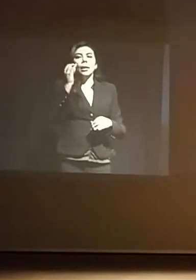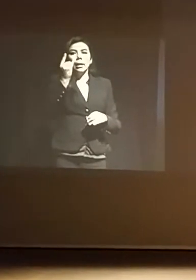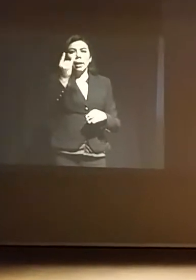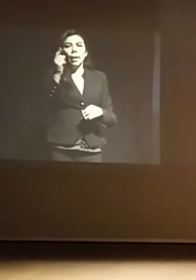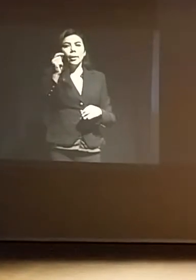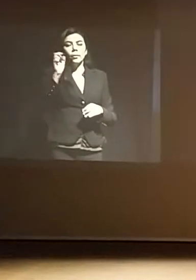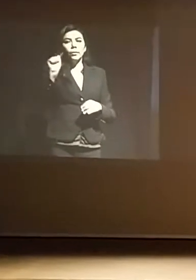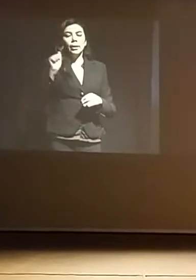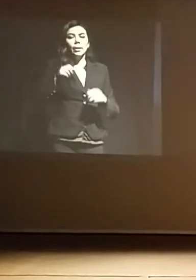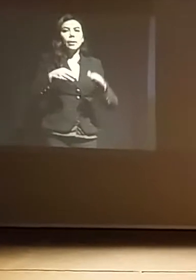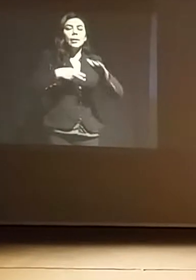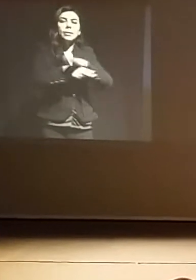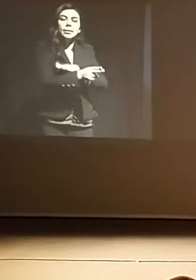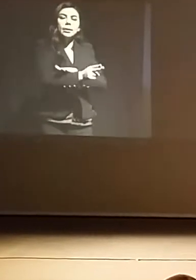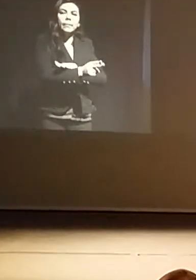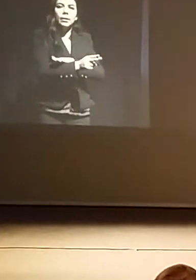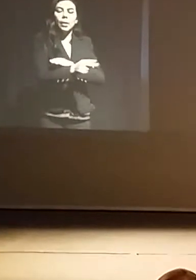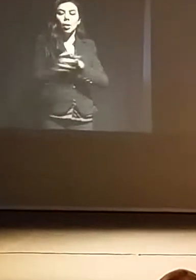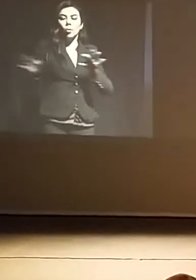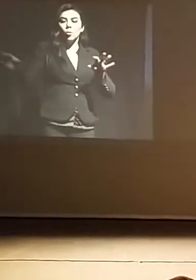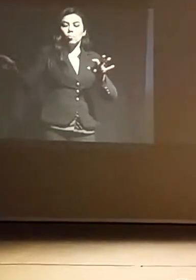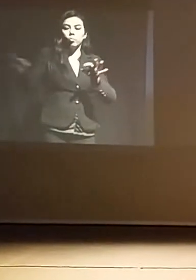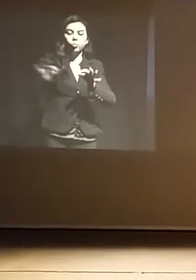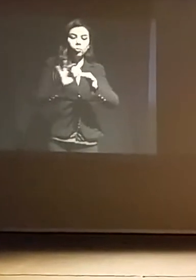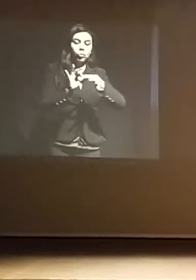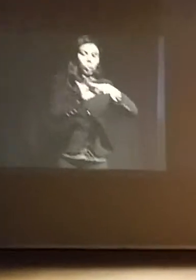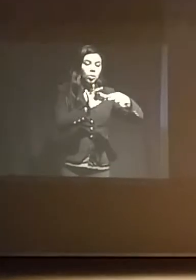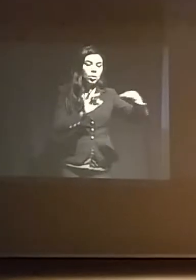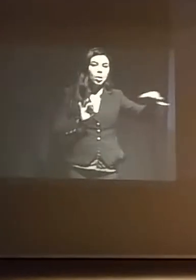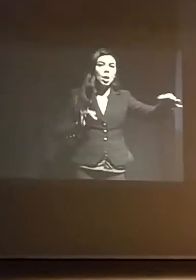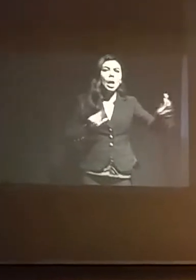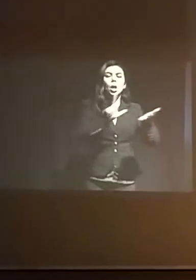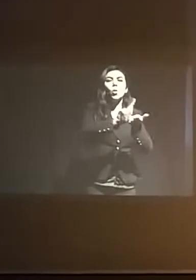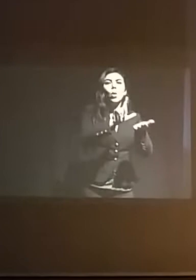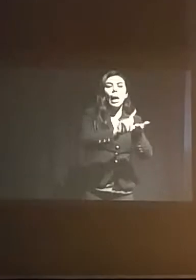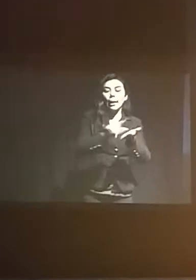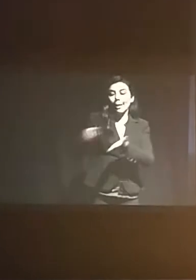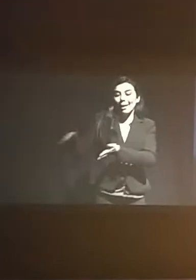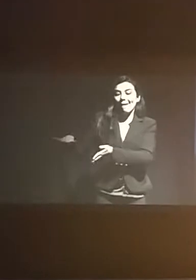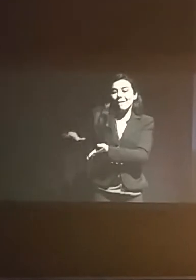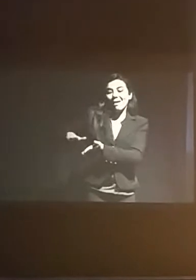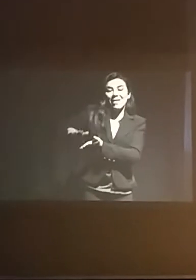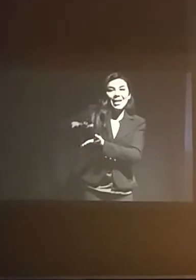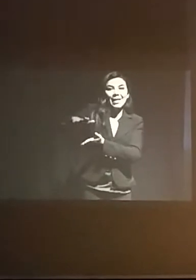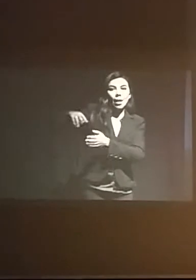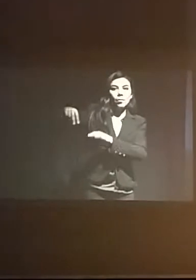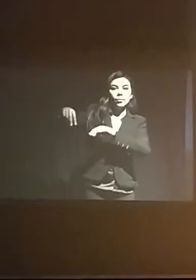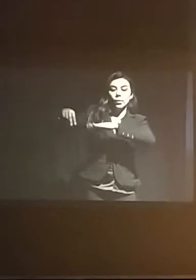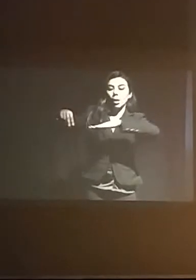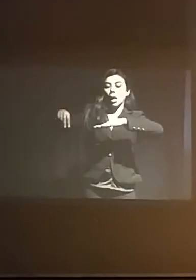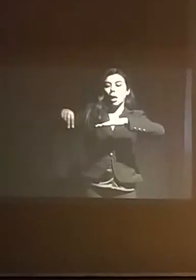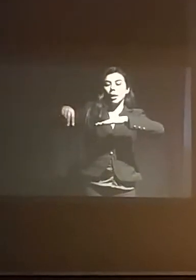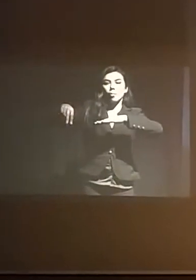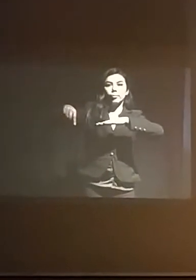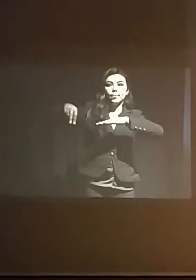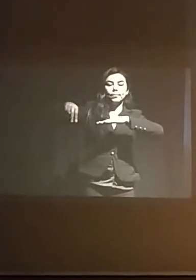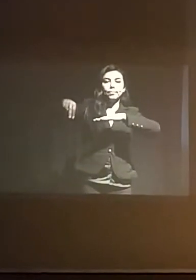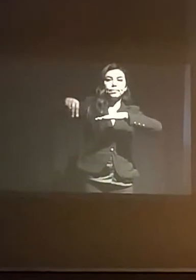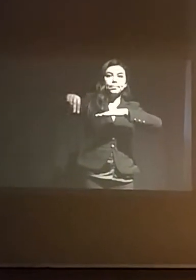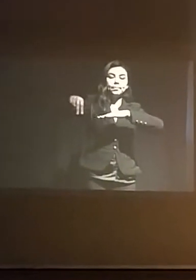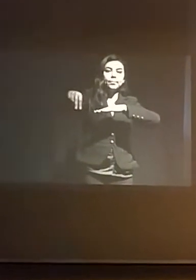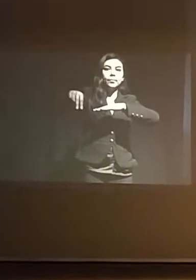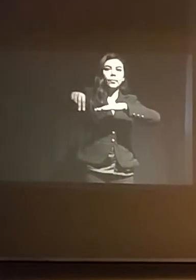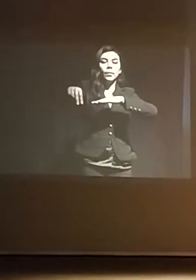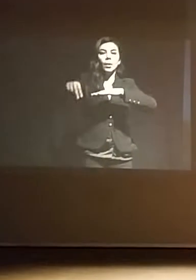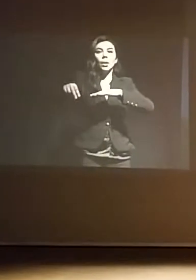el hilo conductor de la accesibilidad. No es nada más que un espacio, es la vereda, pero que continúe y continúe y continúe y suba el